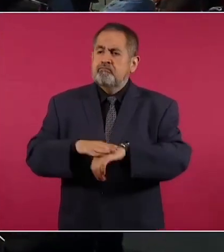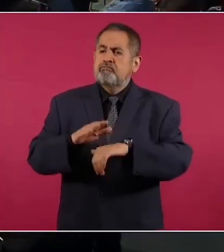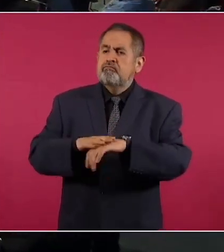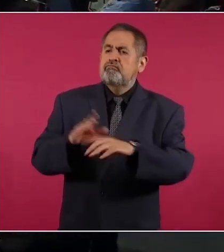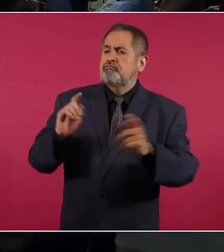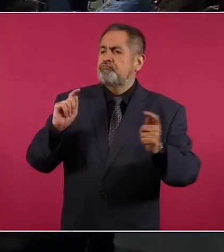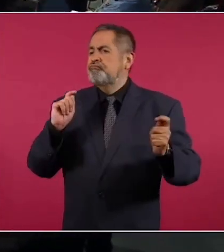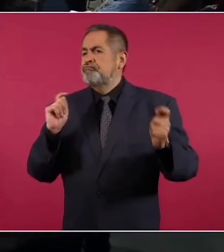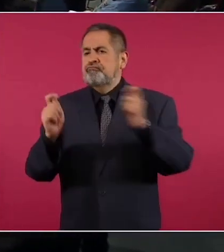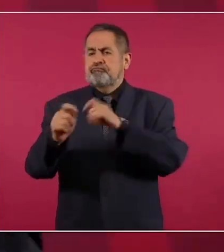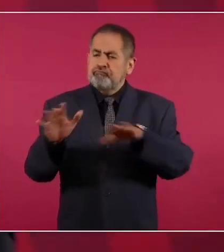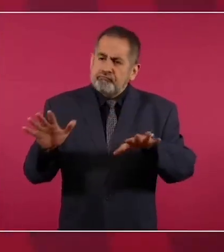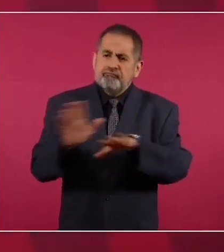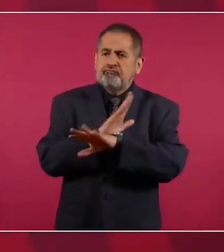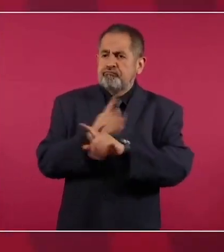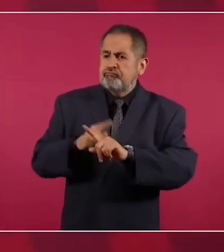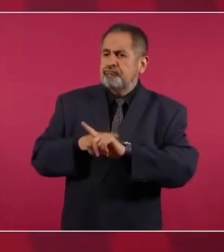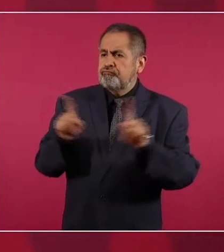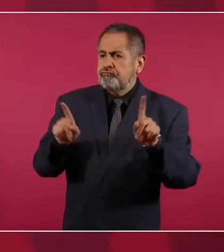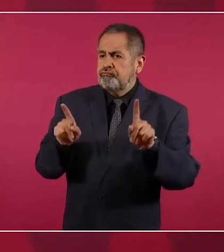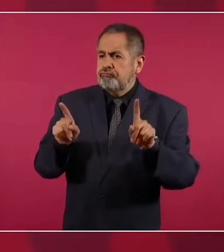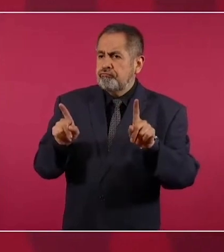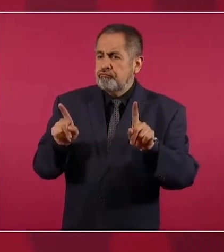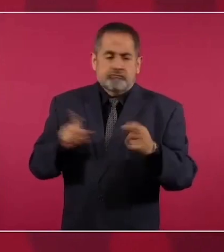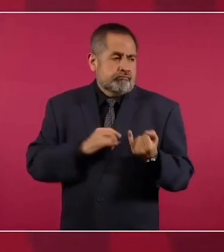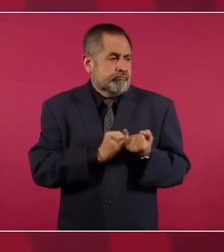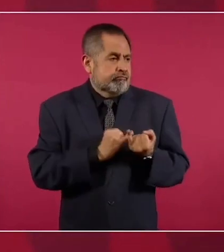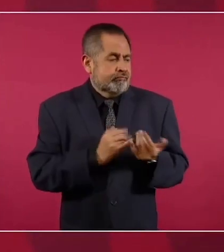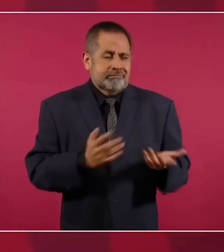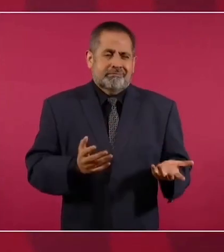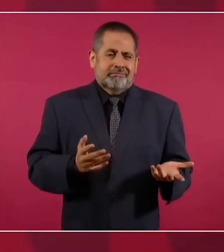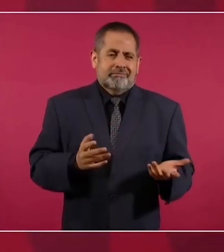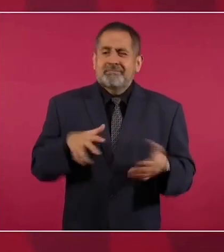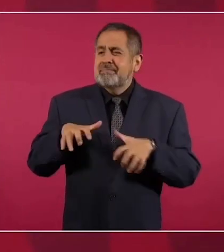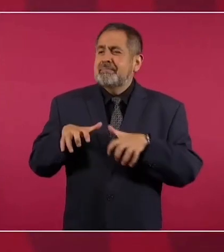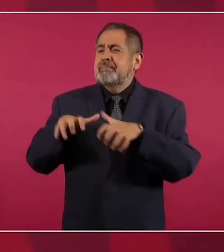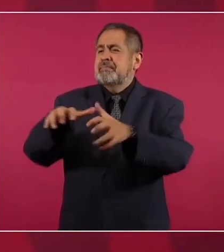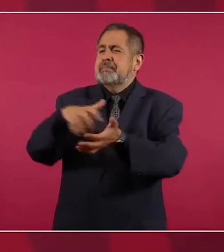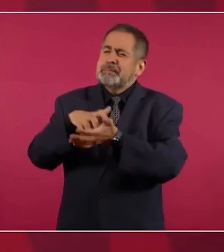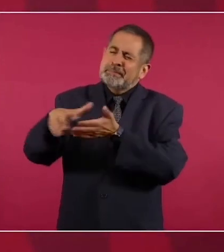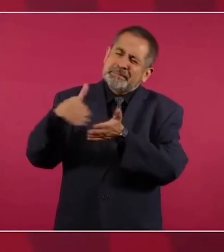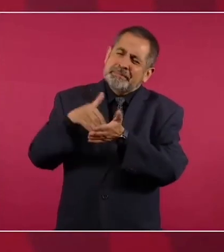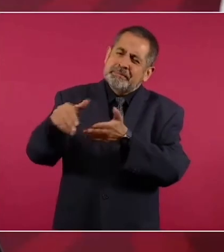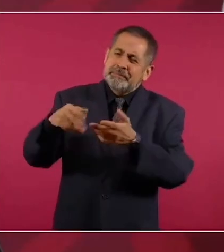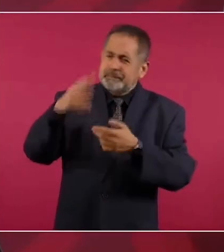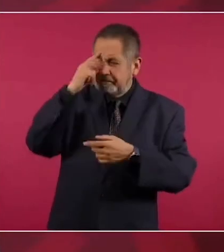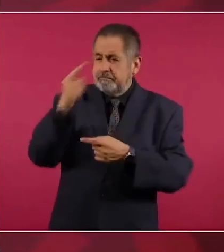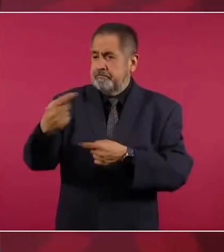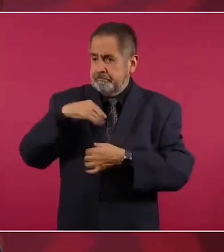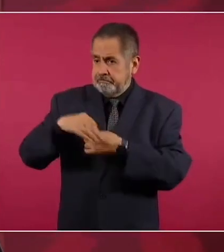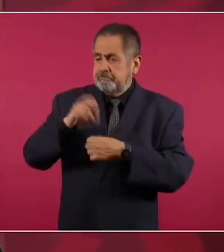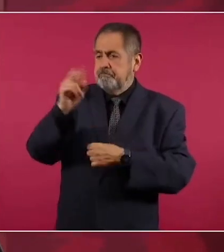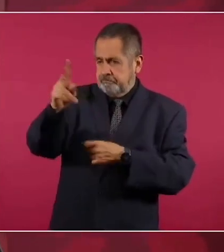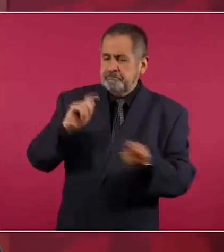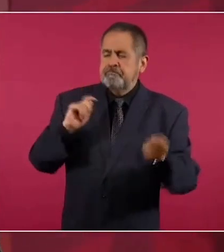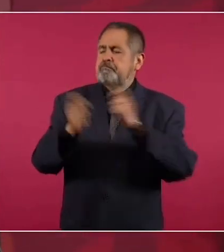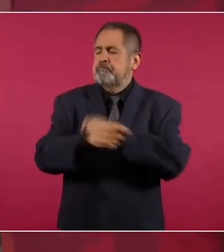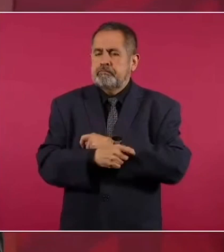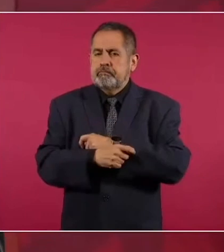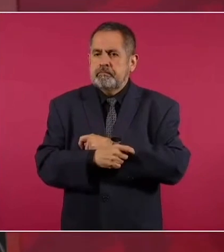representar un cambio en nombre de millones de mexicanos y vamos a hacer lo mismo?